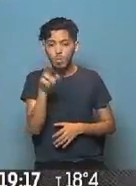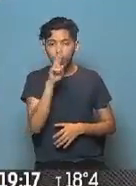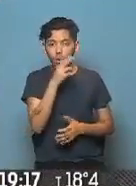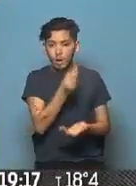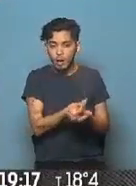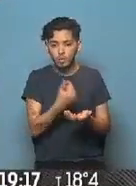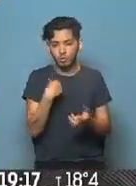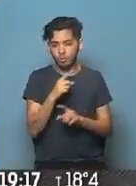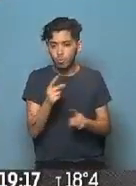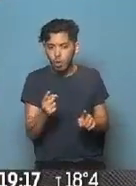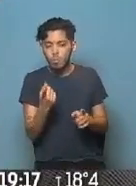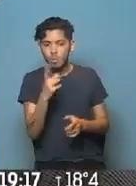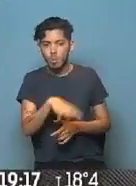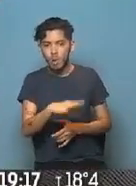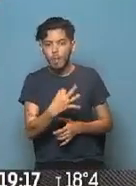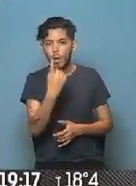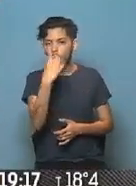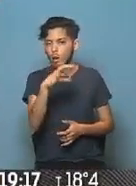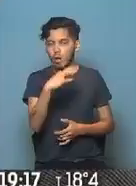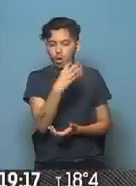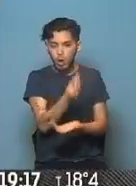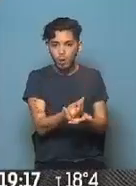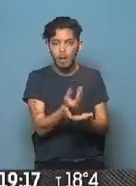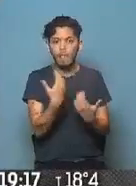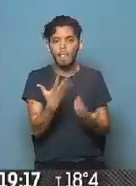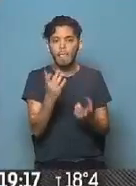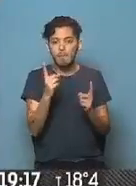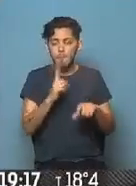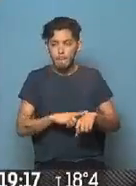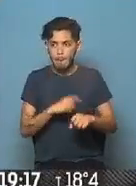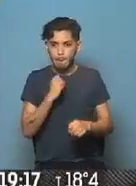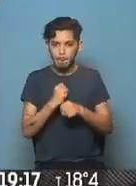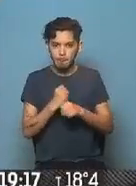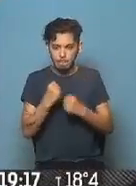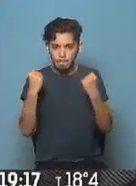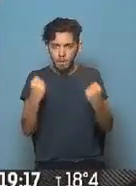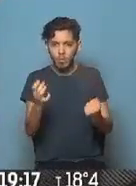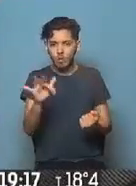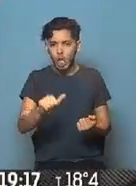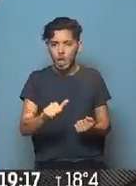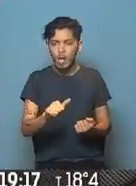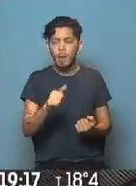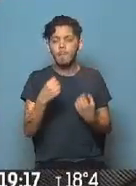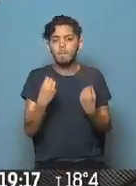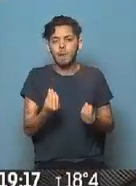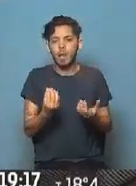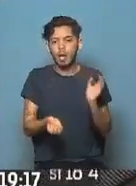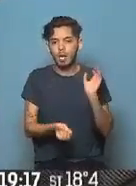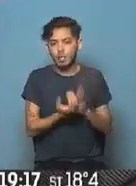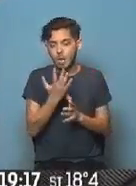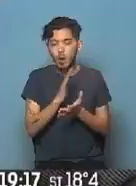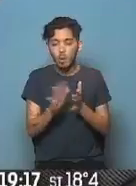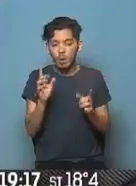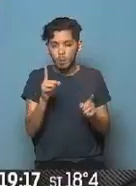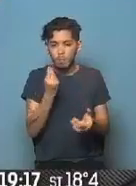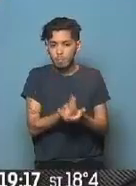voy a hacer porque el espacio tiene que tener un único candidato, pero mientras tanto trabajo fuertemente todos los días para construir esta